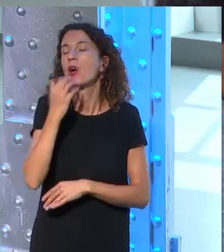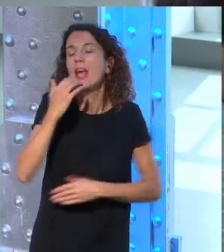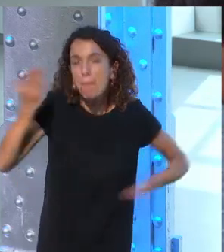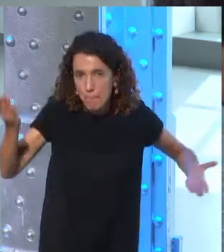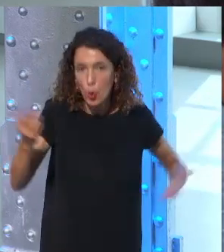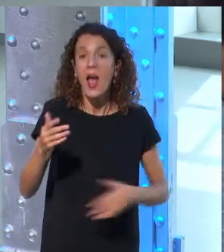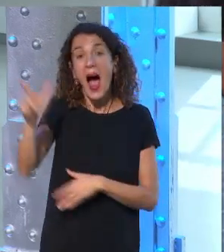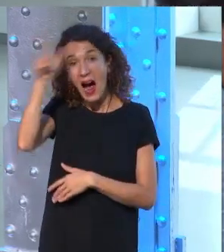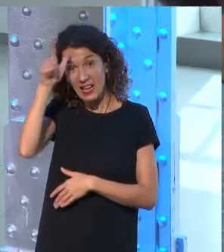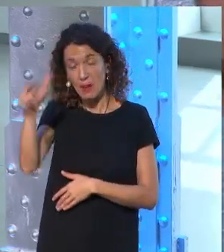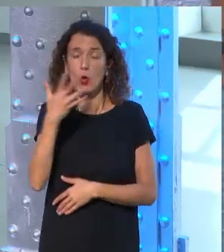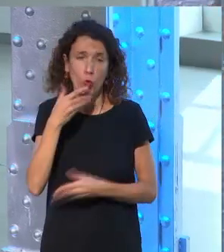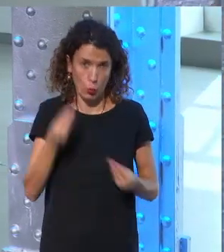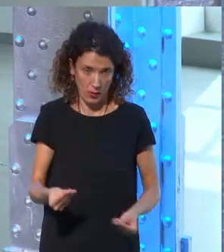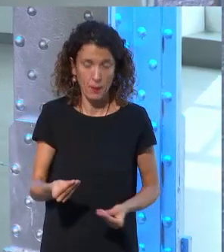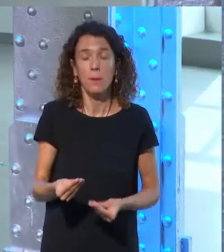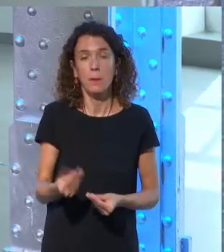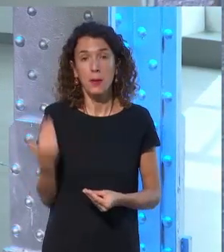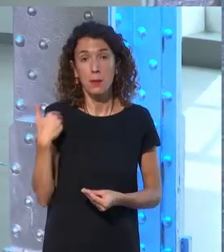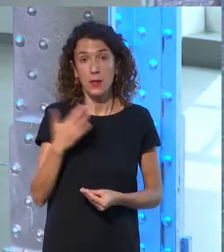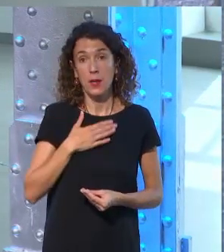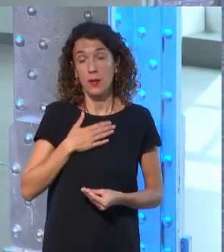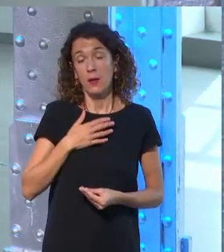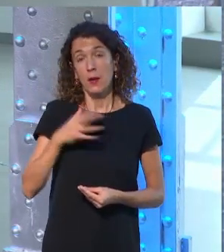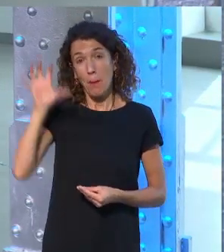ejemplo de Alemania, que conozco bien, mi país